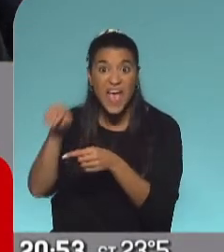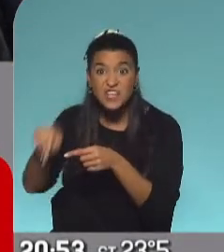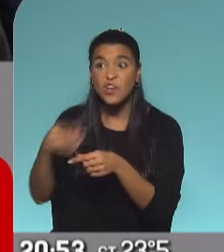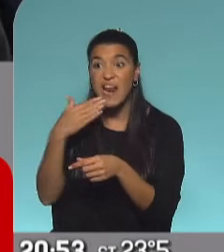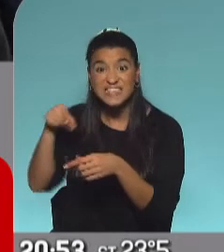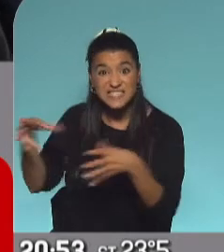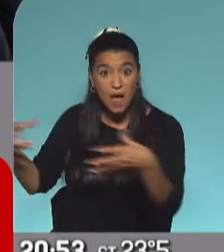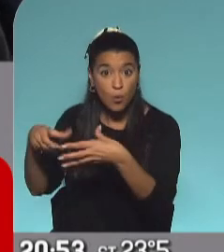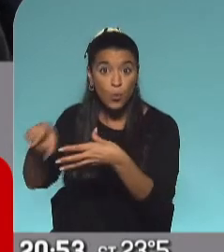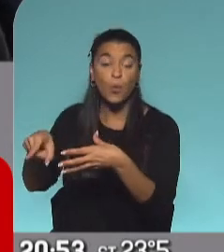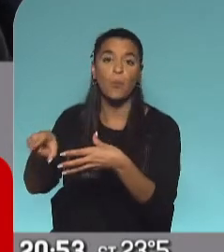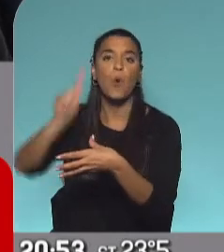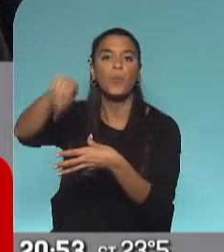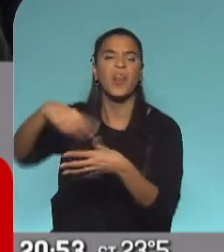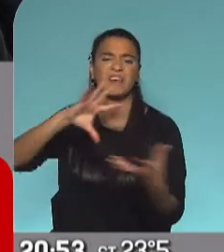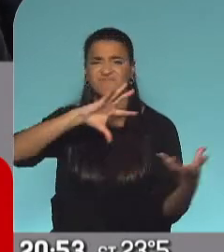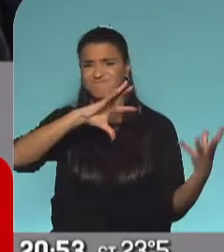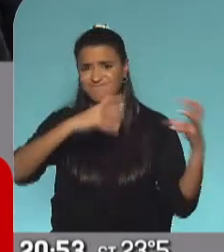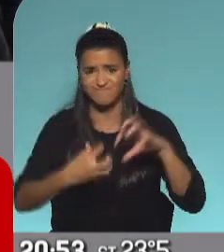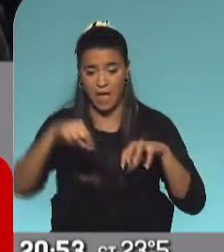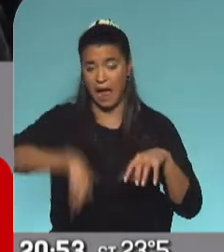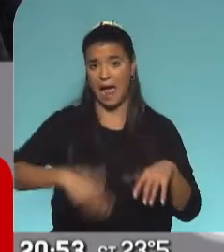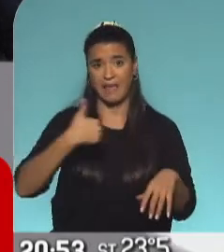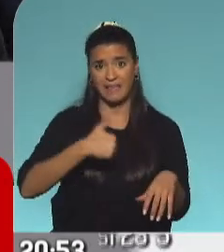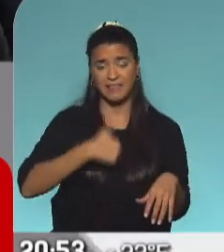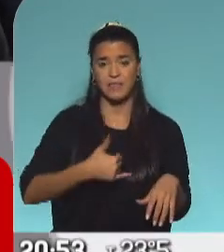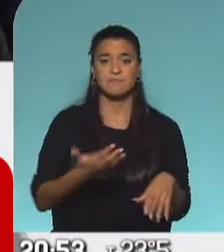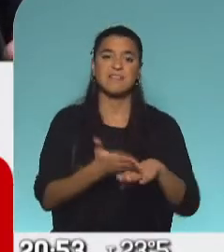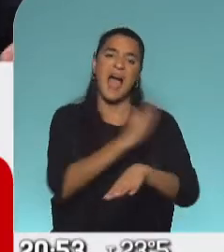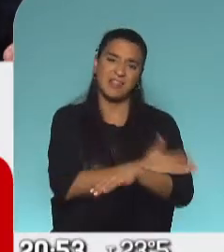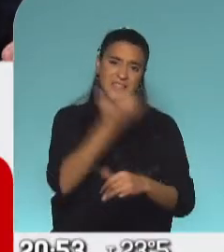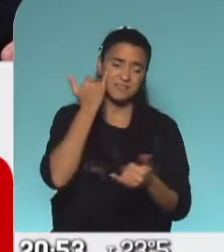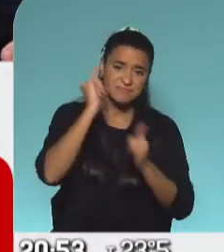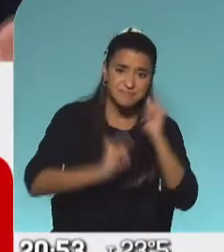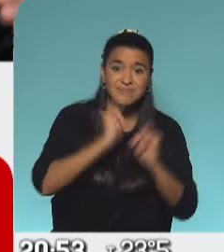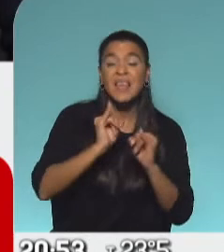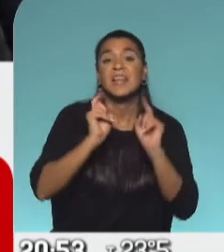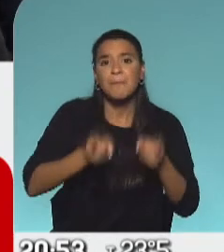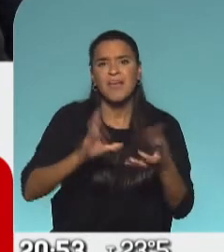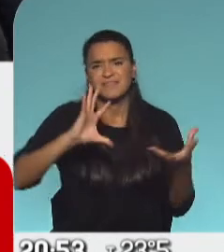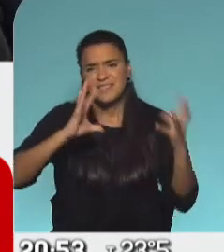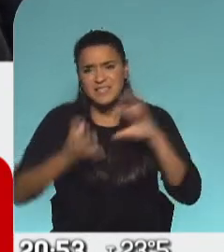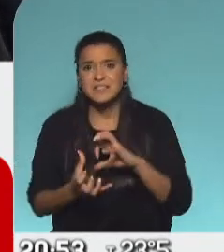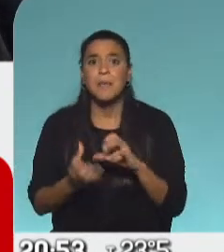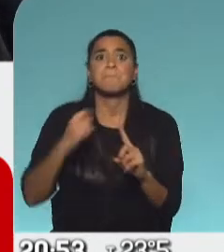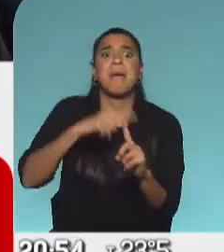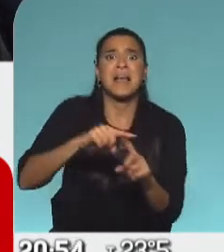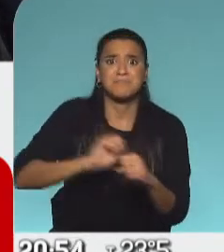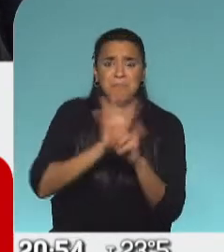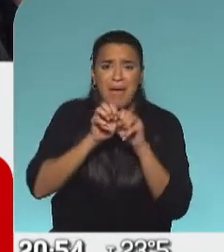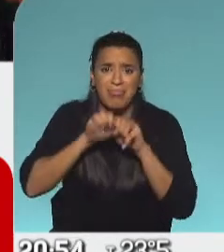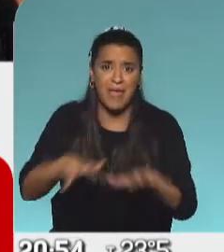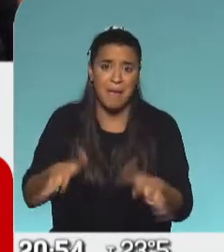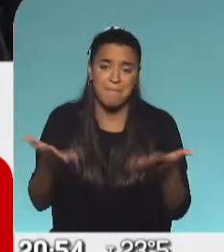crisis que provocaron en Argentina, que ya detallé, y donde esa crisis encima se le suma la crisis de la pandemia,